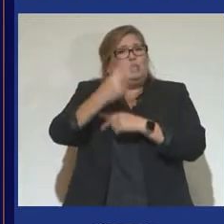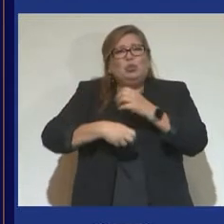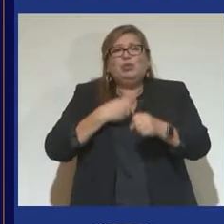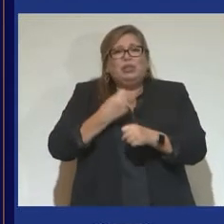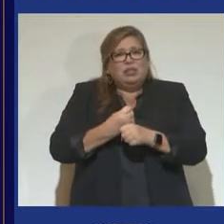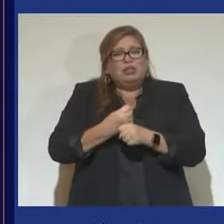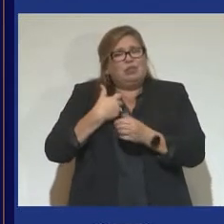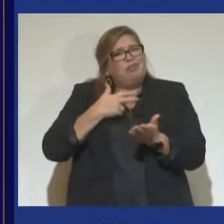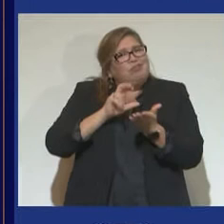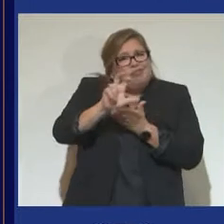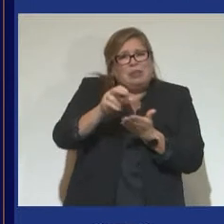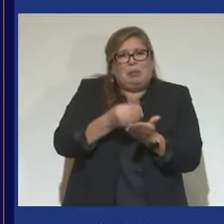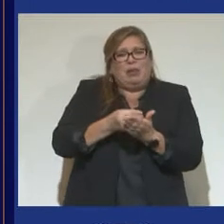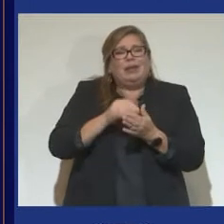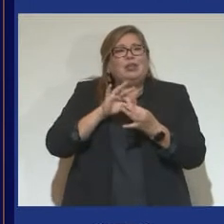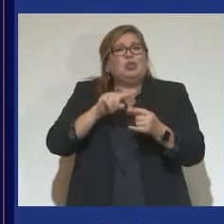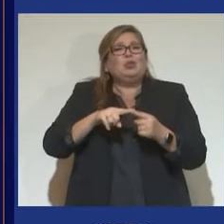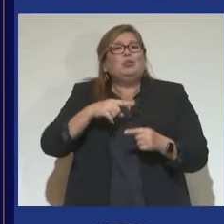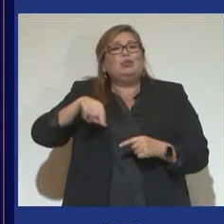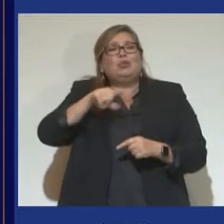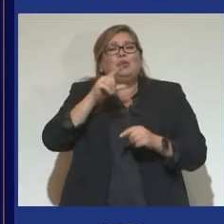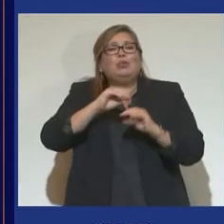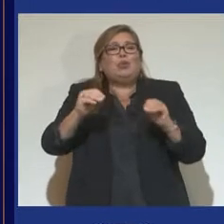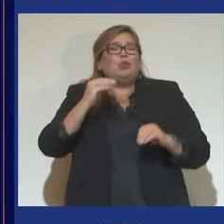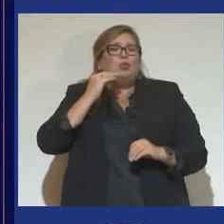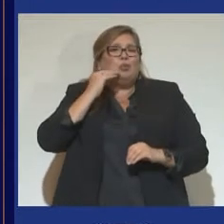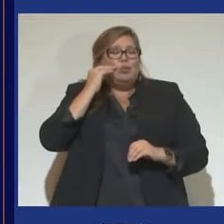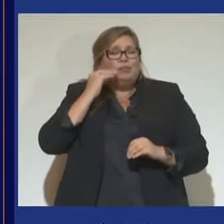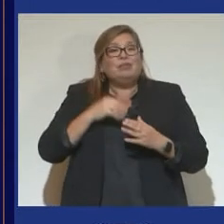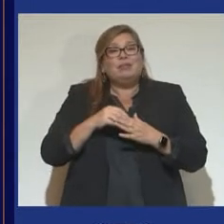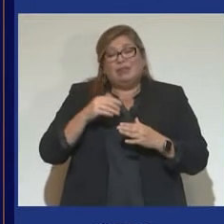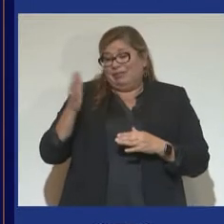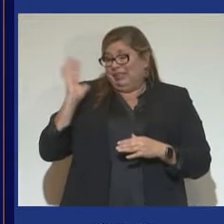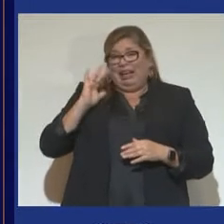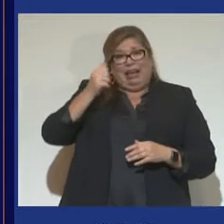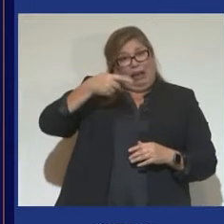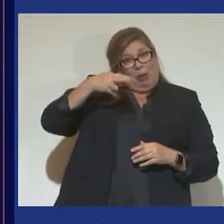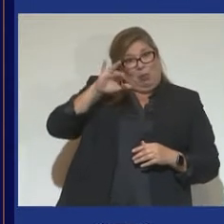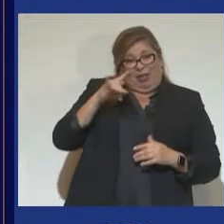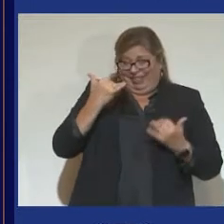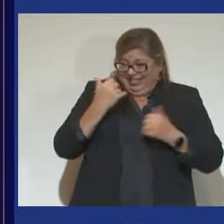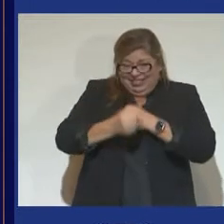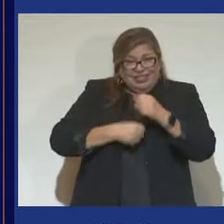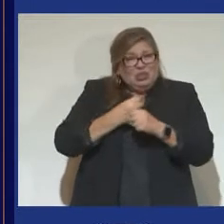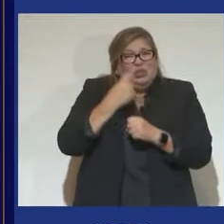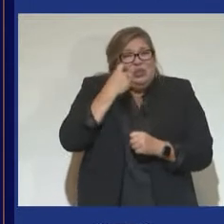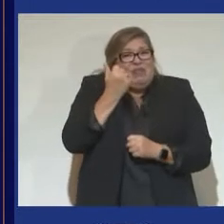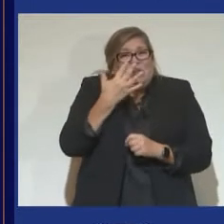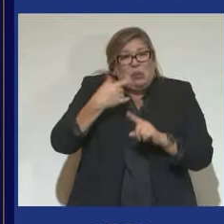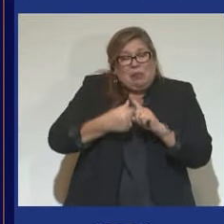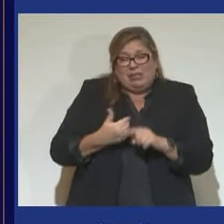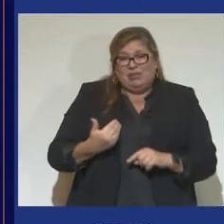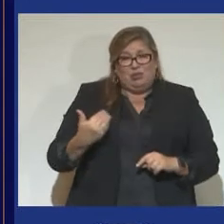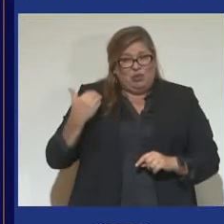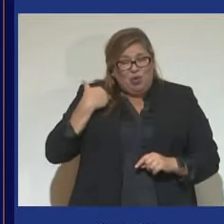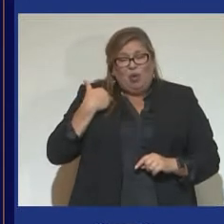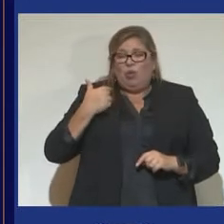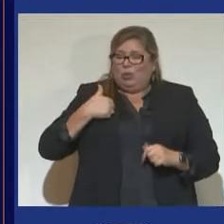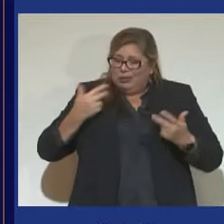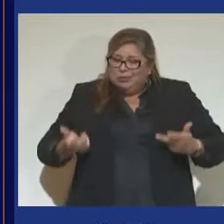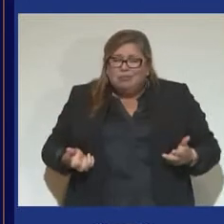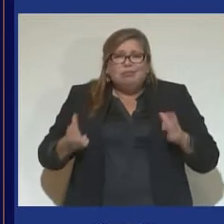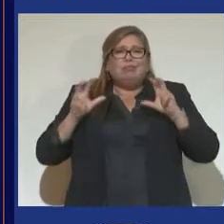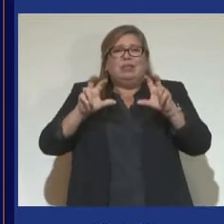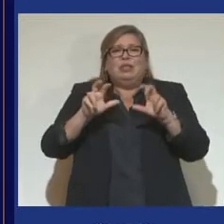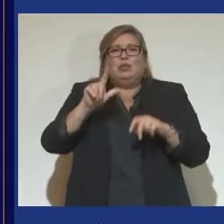ciudades y condados en abril teníamos algo llamado project room y eso fue en abril de este hace unos cuantos meses